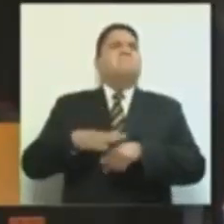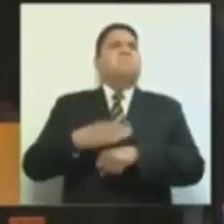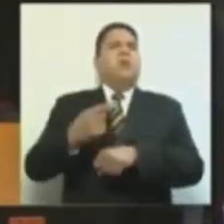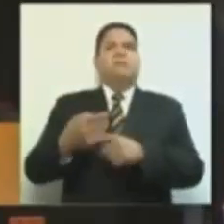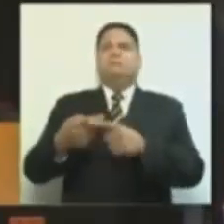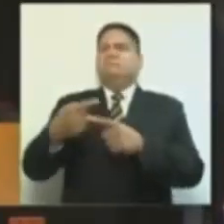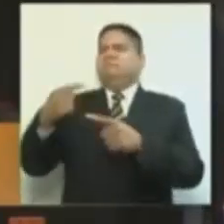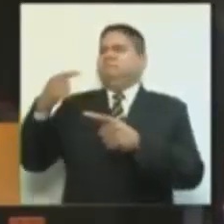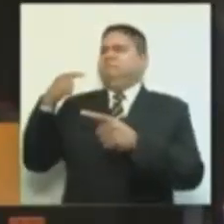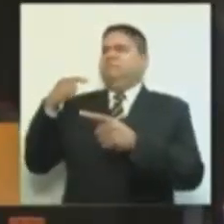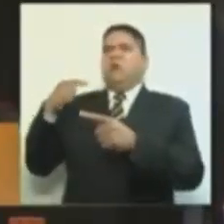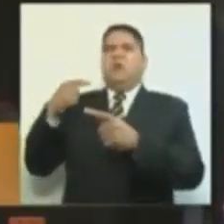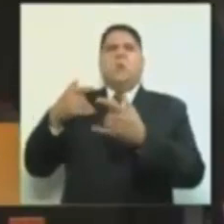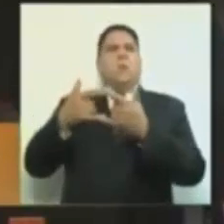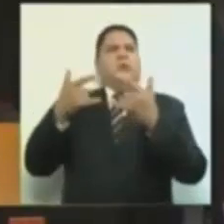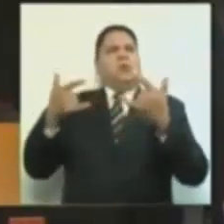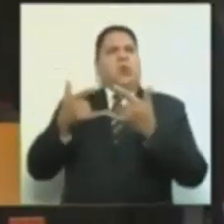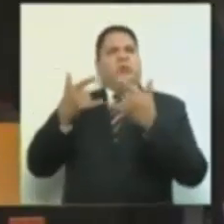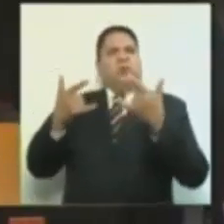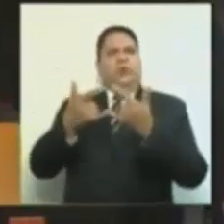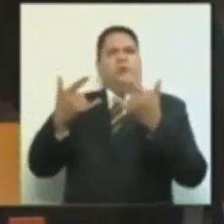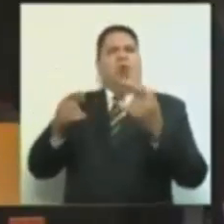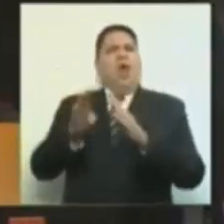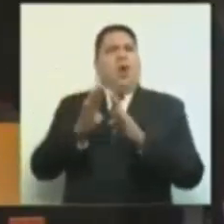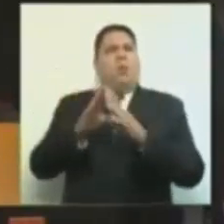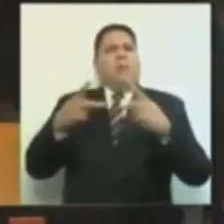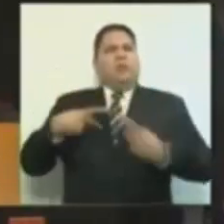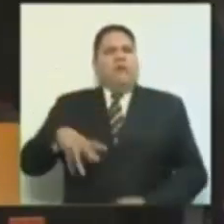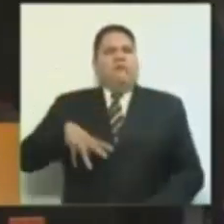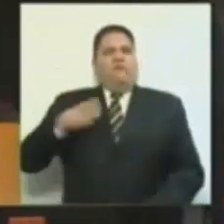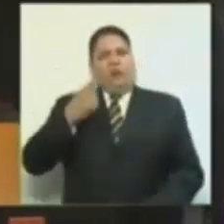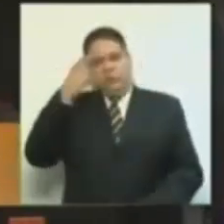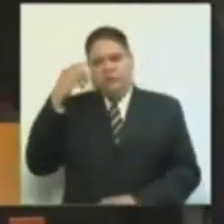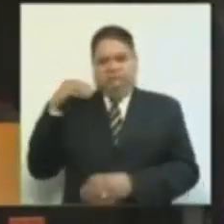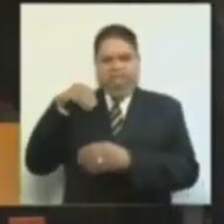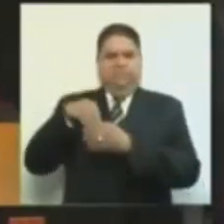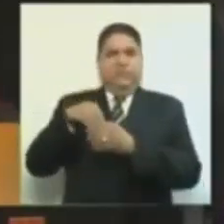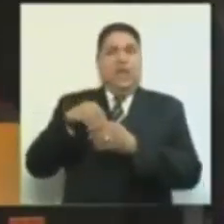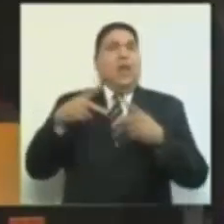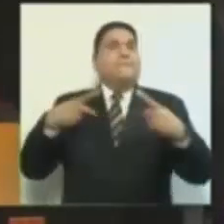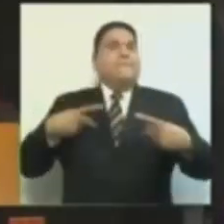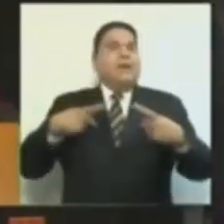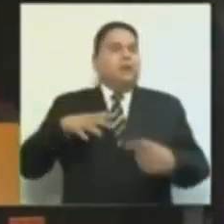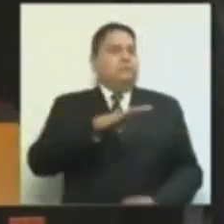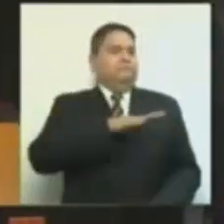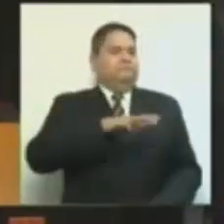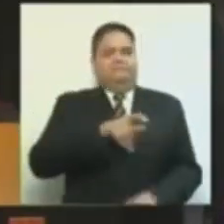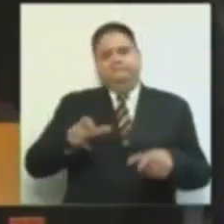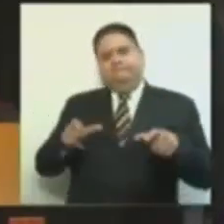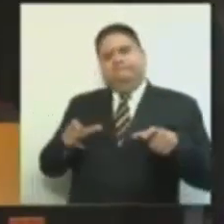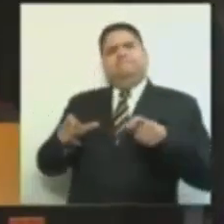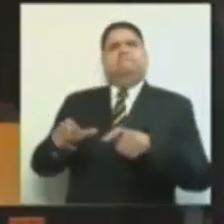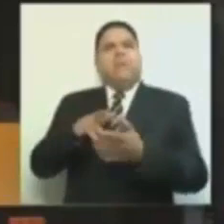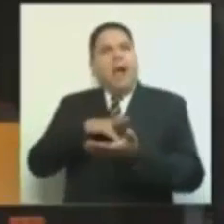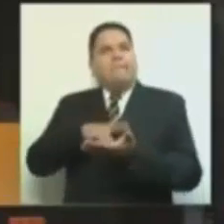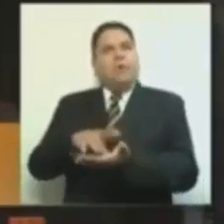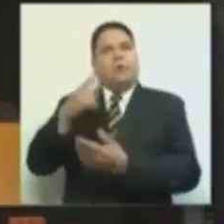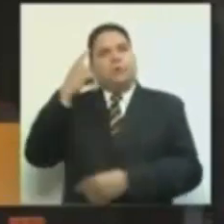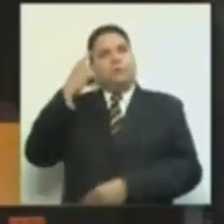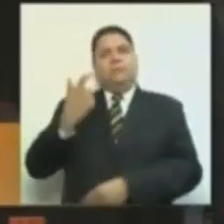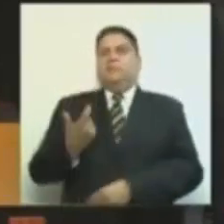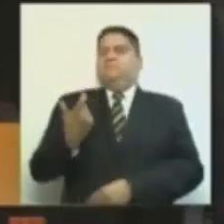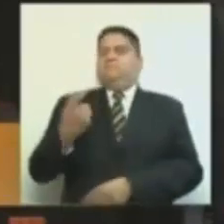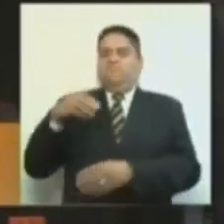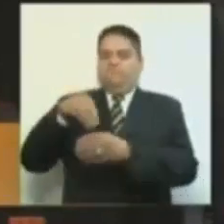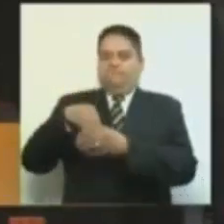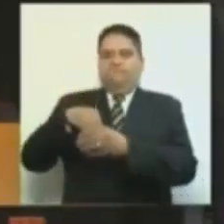un agravio a muchas causas ciudadanas que han contribuido de manera sustantiva al